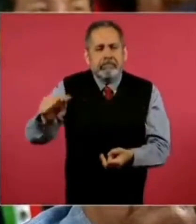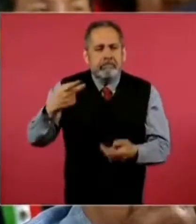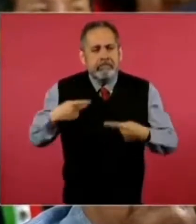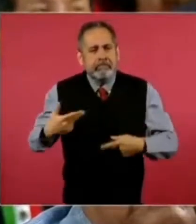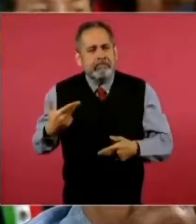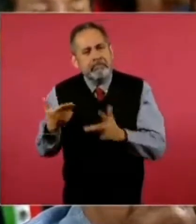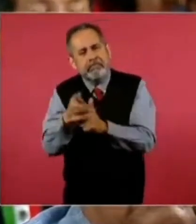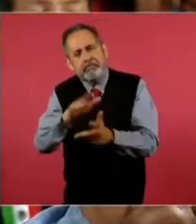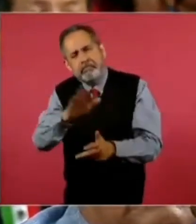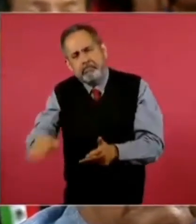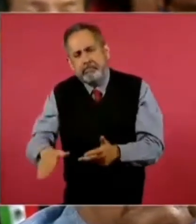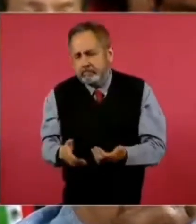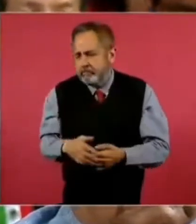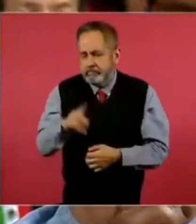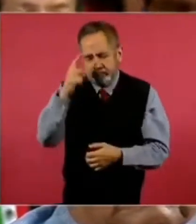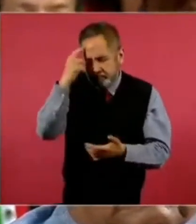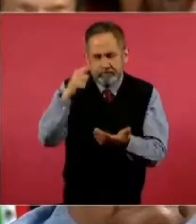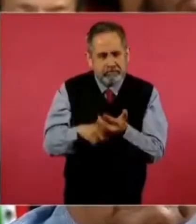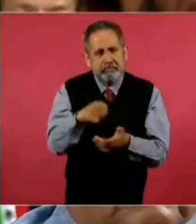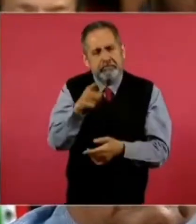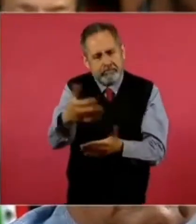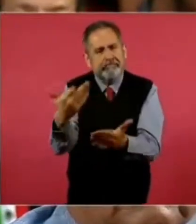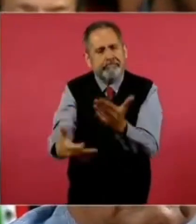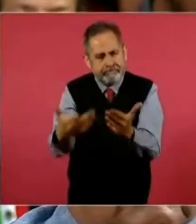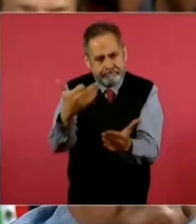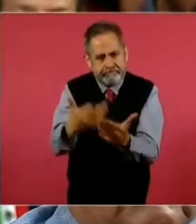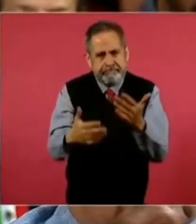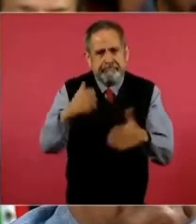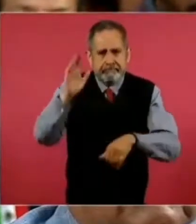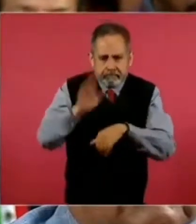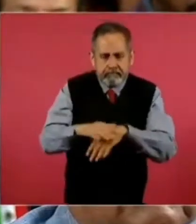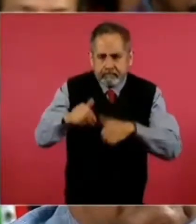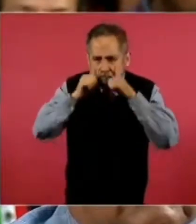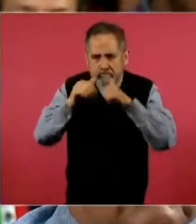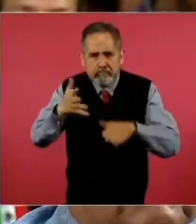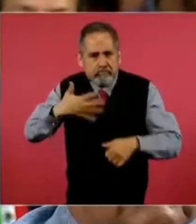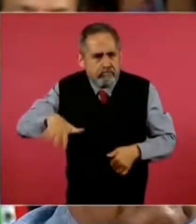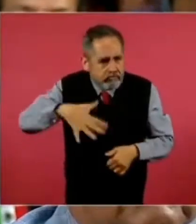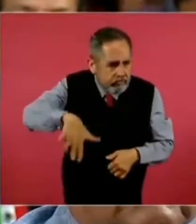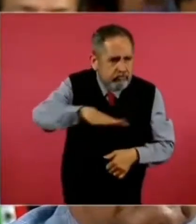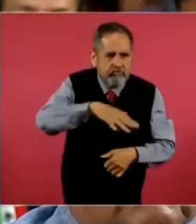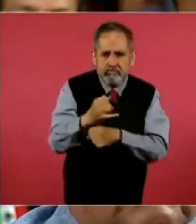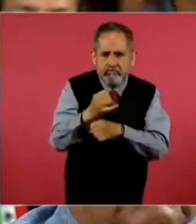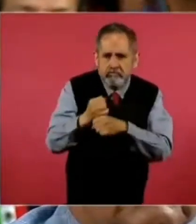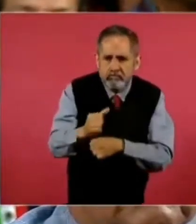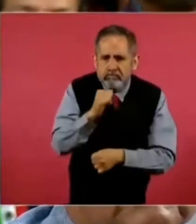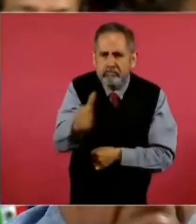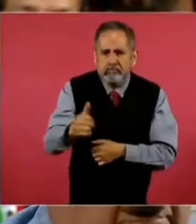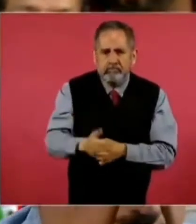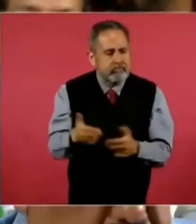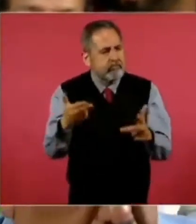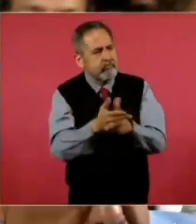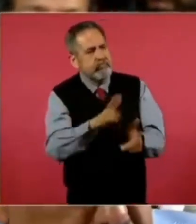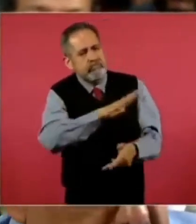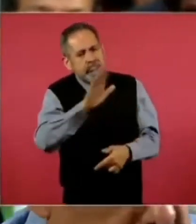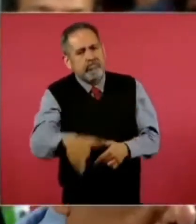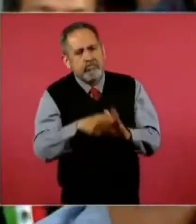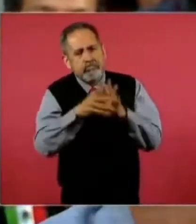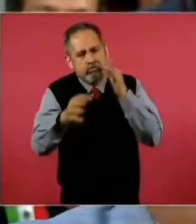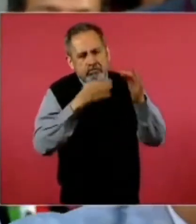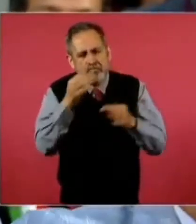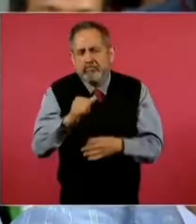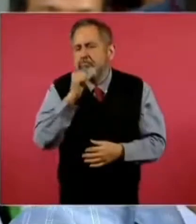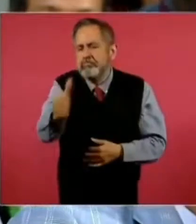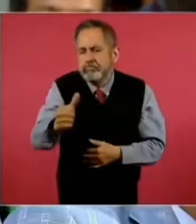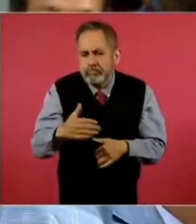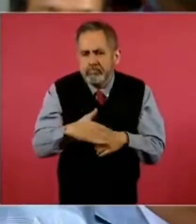parece que sigue siendo un gran elefante blanco porque no persigue ni investiga los delitos contra periodistas. Y me refiero